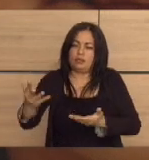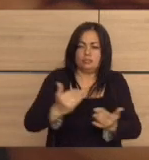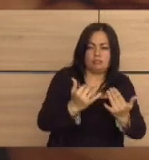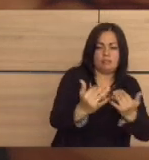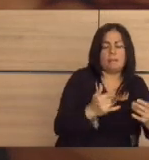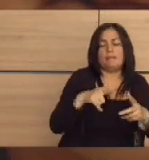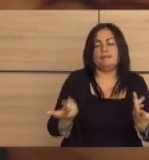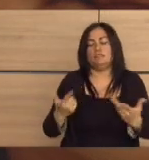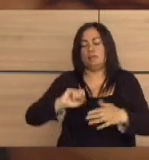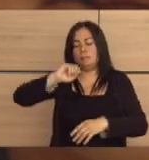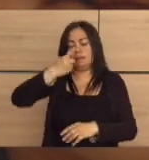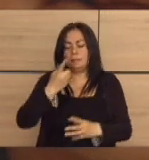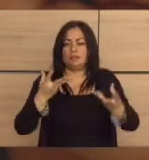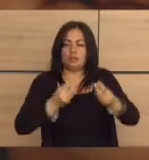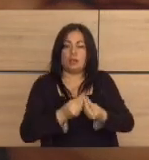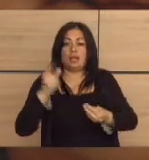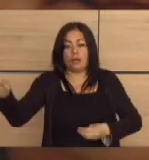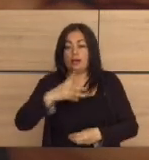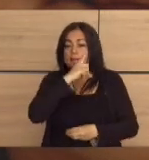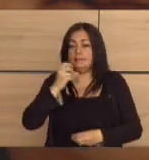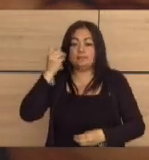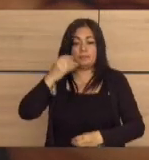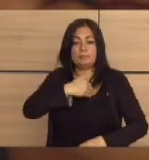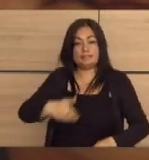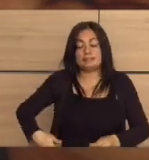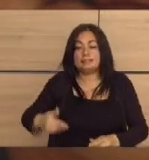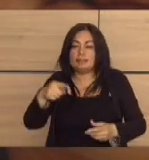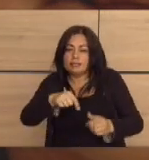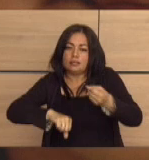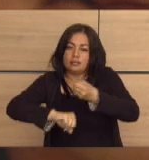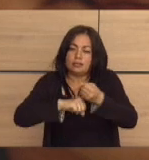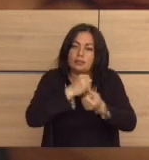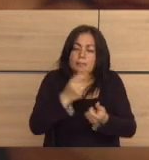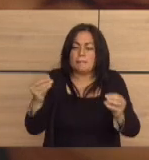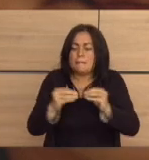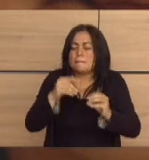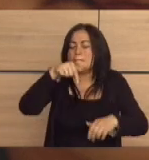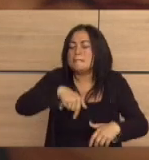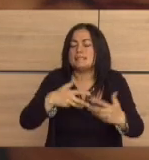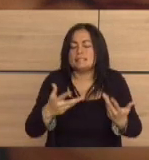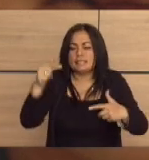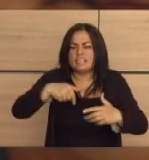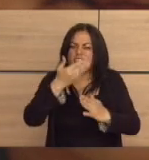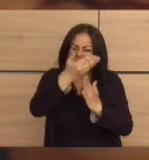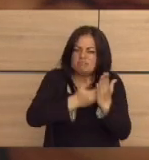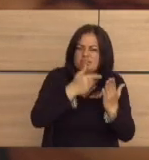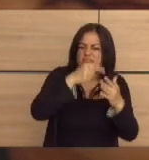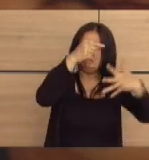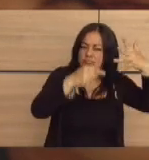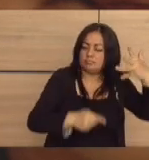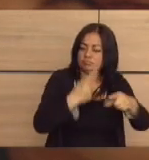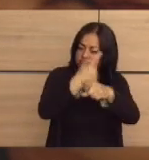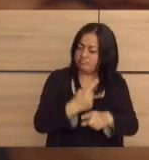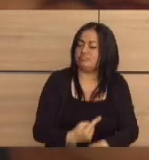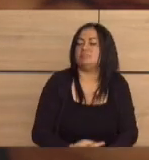de gobierno, de reflexión del señor presidente y sobre todo de toma de medidas, medidas de impacto, no solamente en su reconocimiento